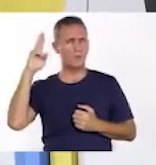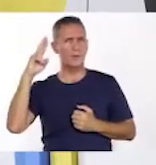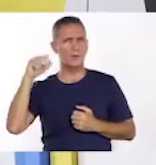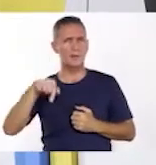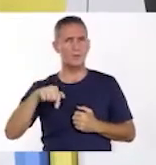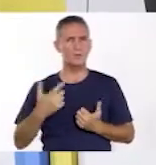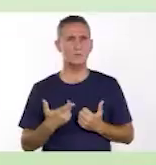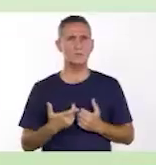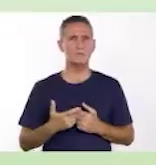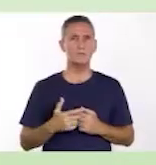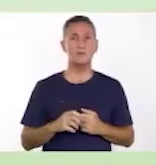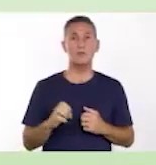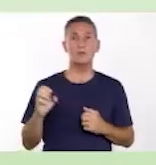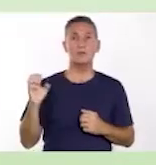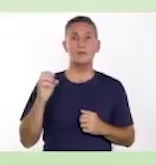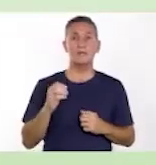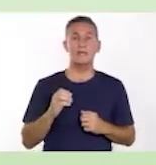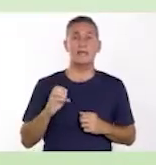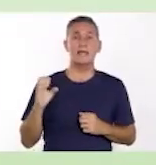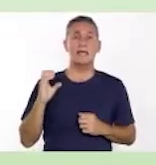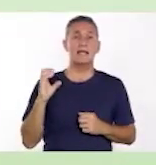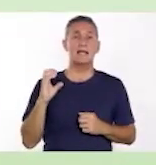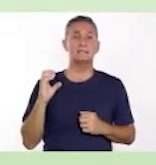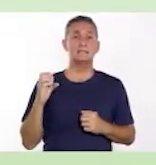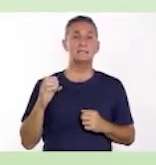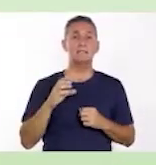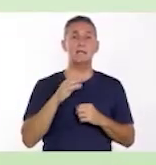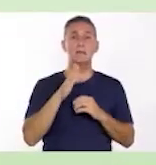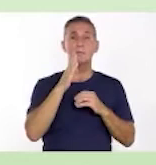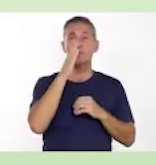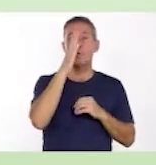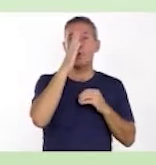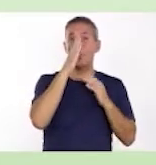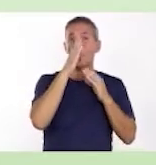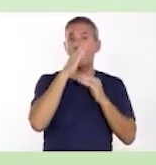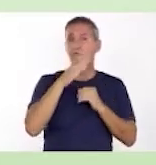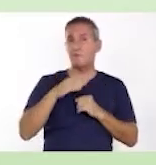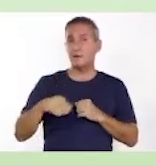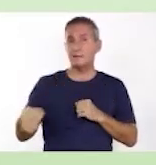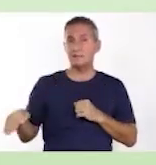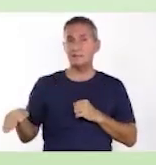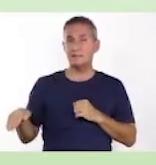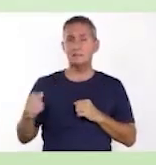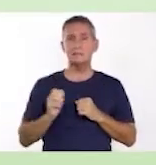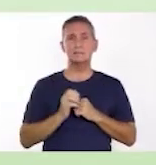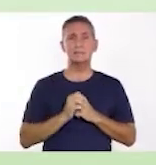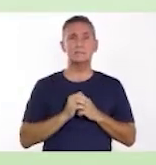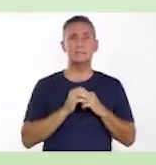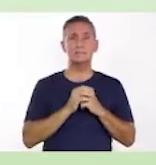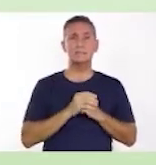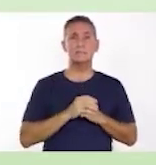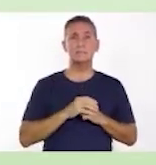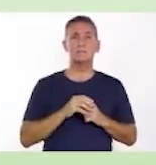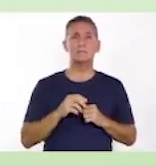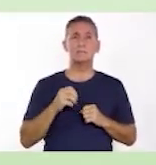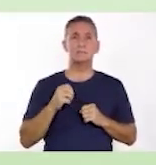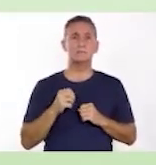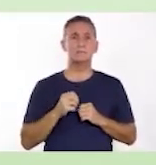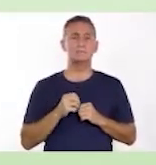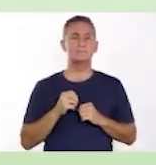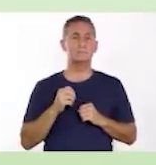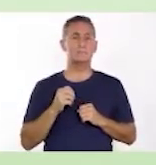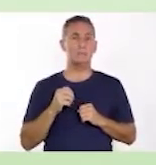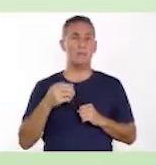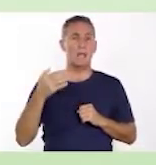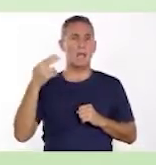recordarlo. El clasicismo francés se caracteriza por inspirarse en los modelos de la antigüedad